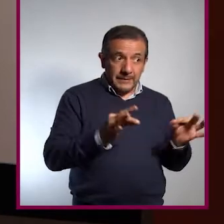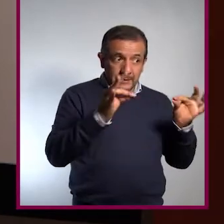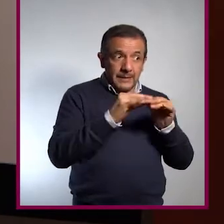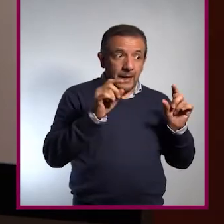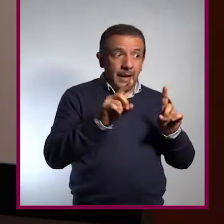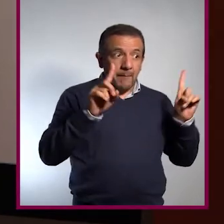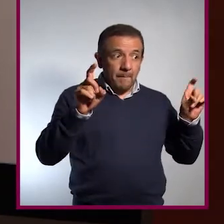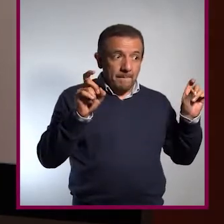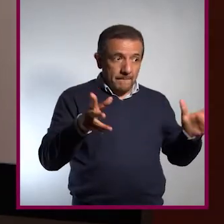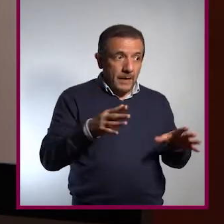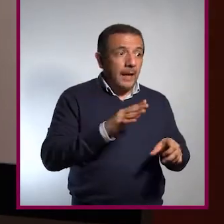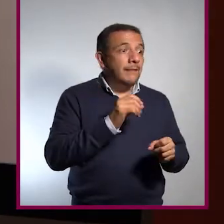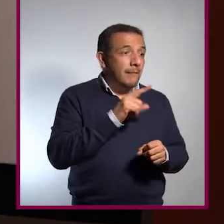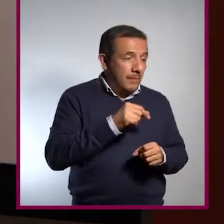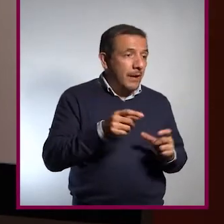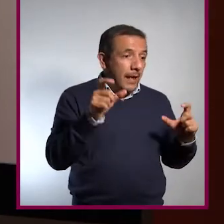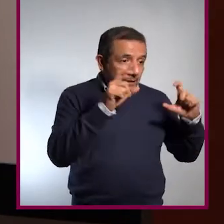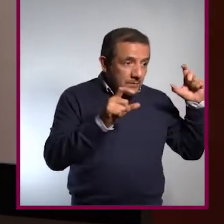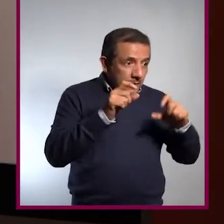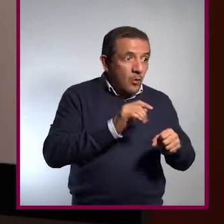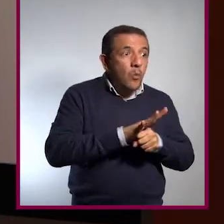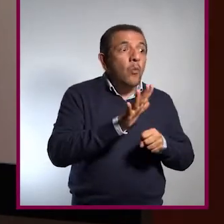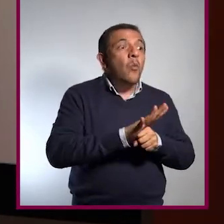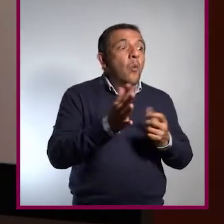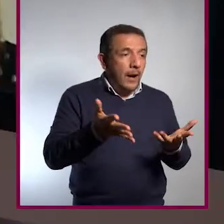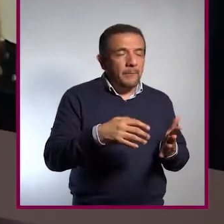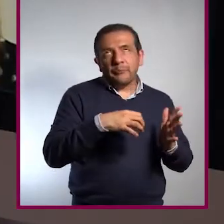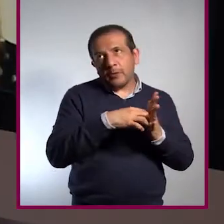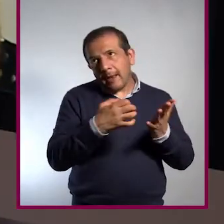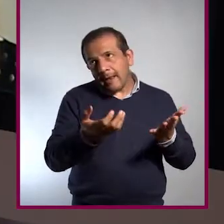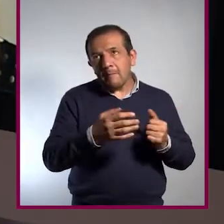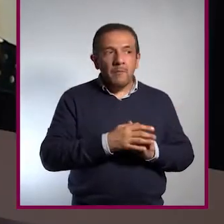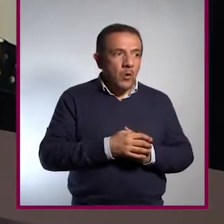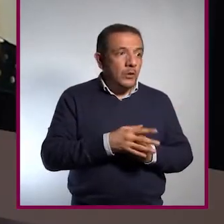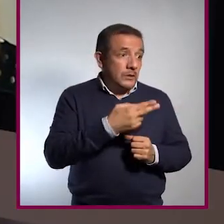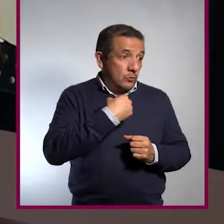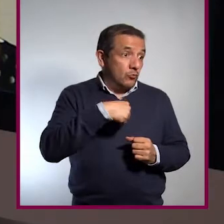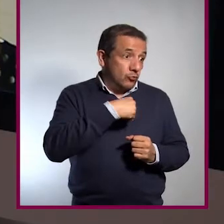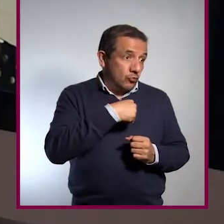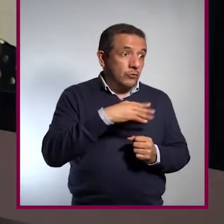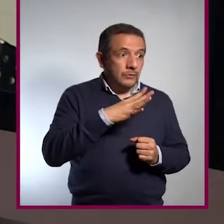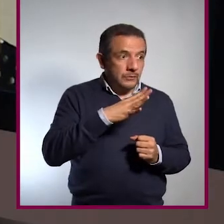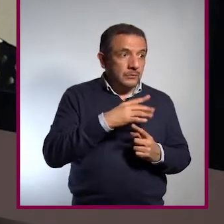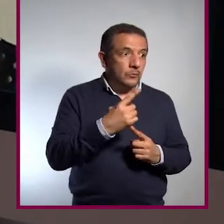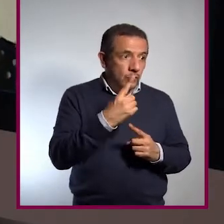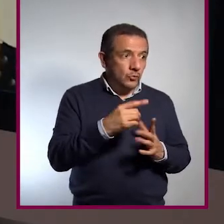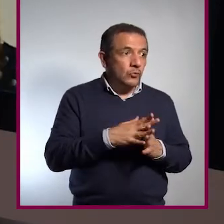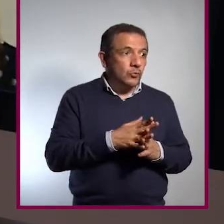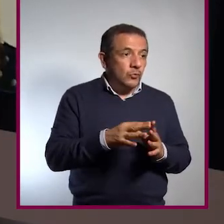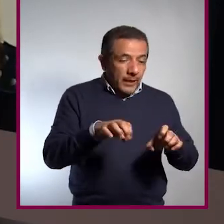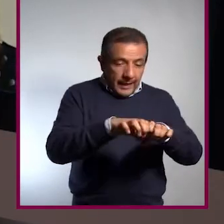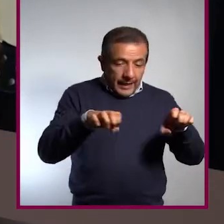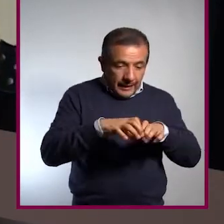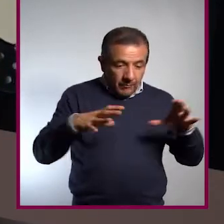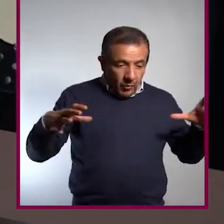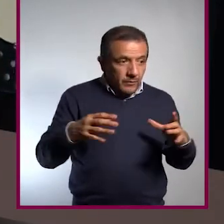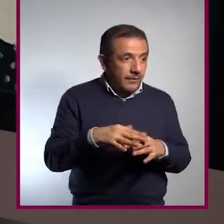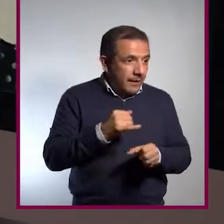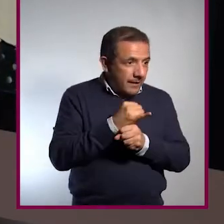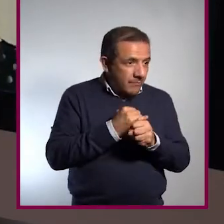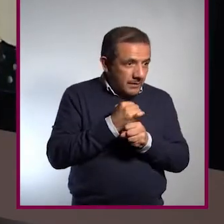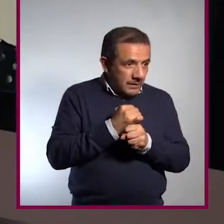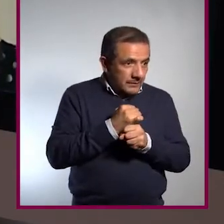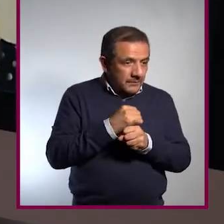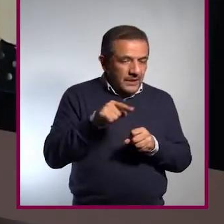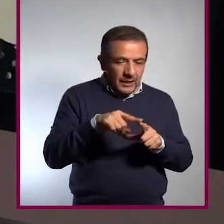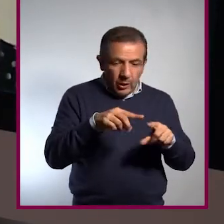y de qué tipo de experimentos estemos realizando. Por ejemplo, si tenemos un equipo muy grande de investigación